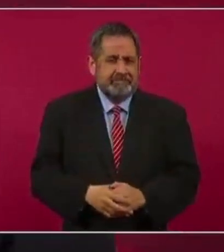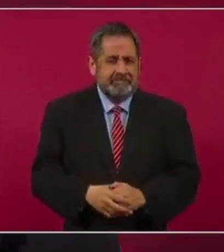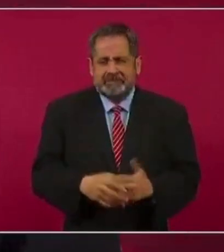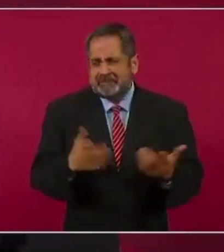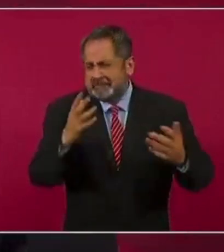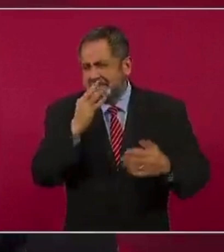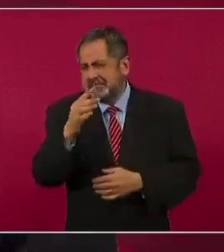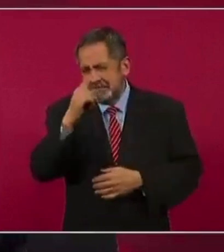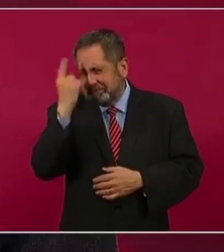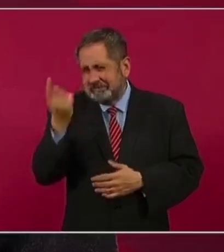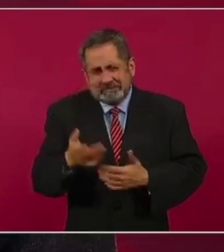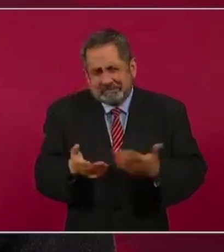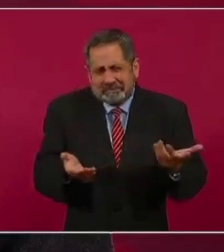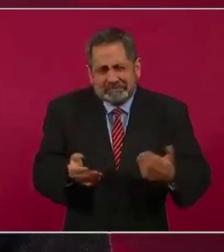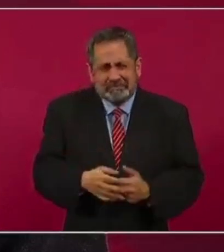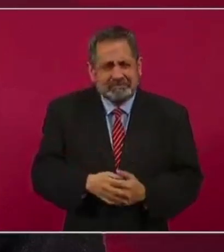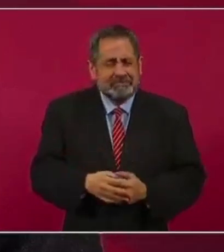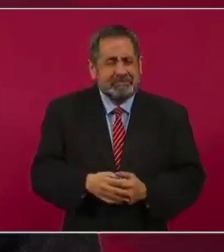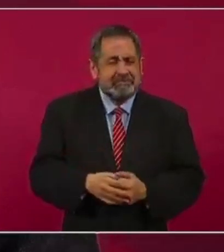Pero eso no es ningún